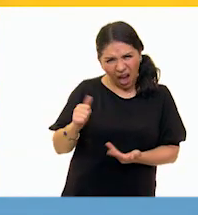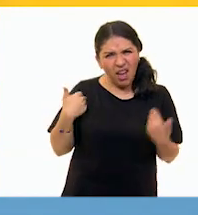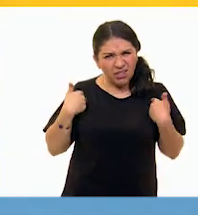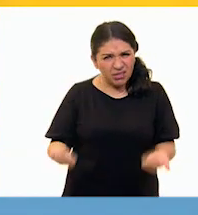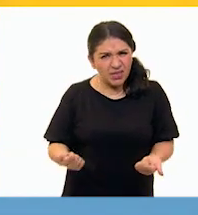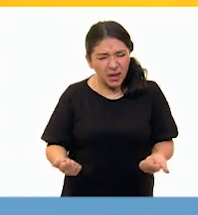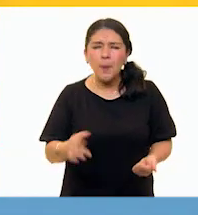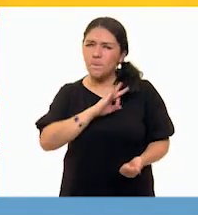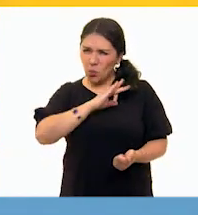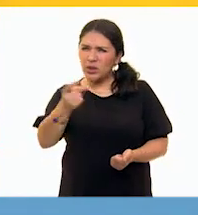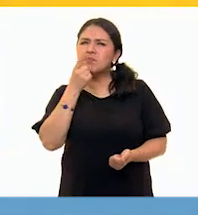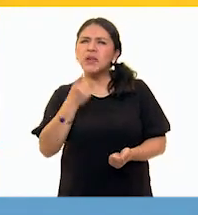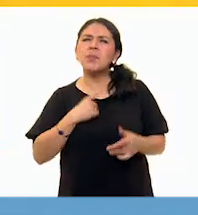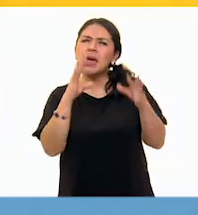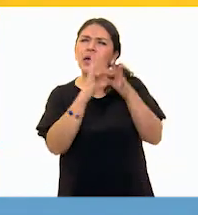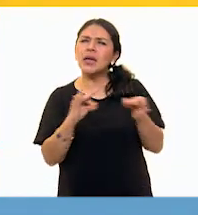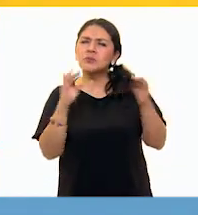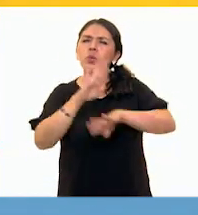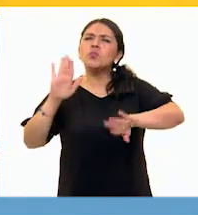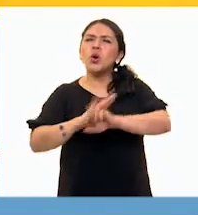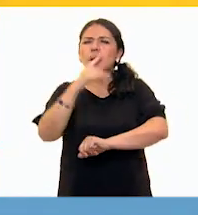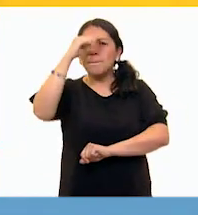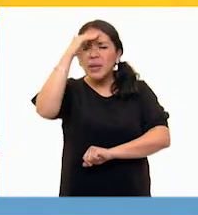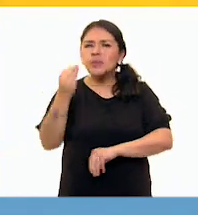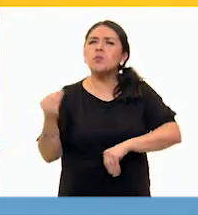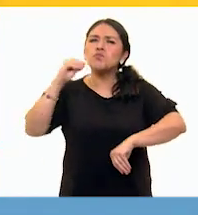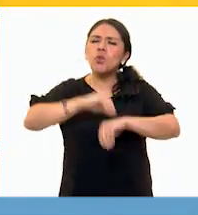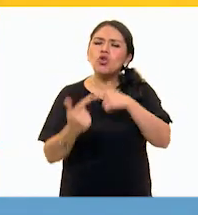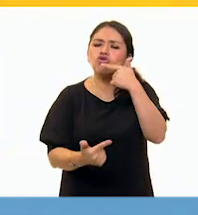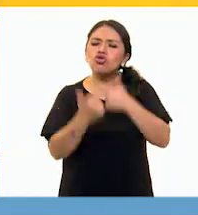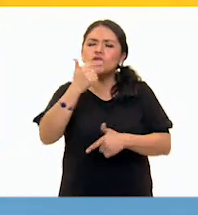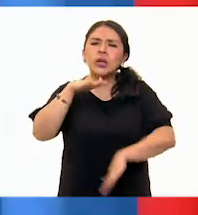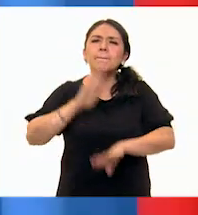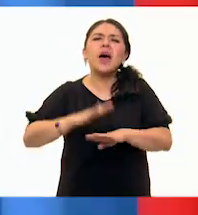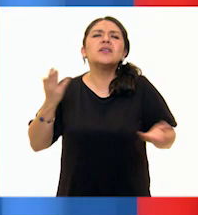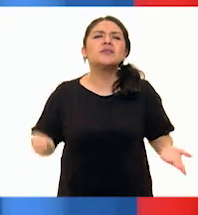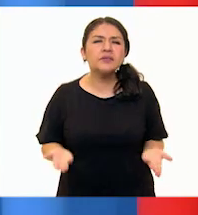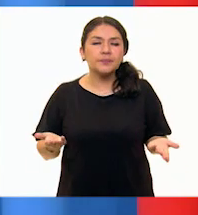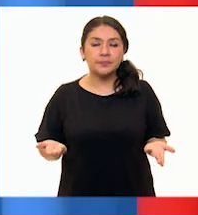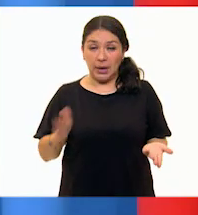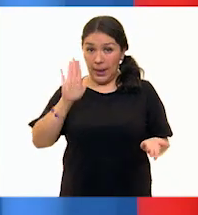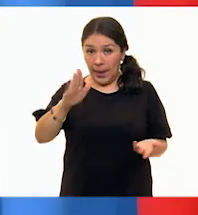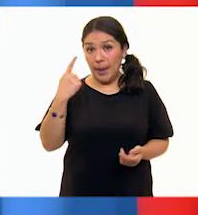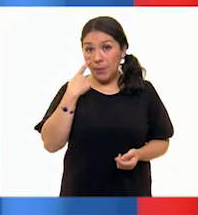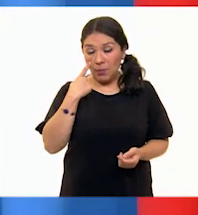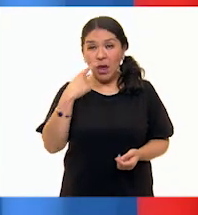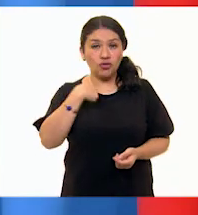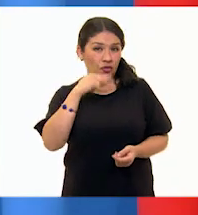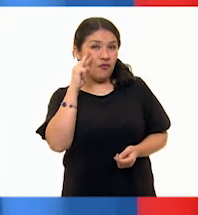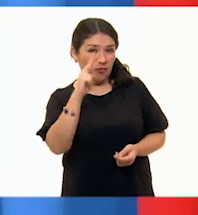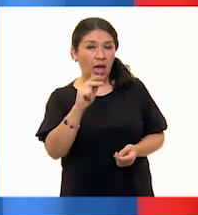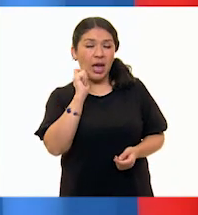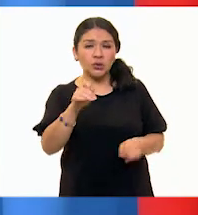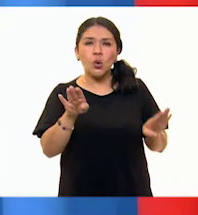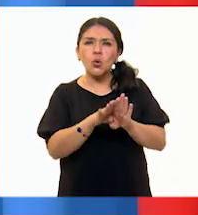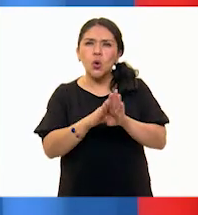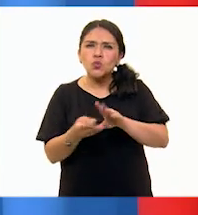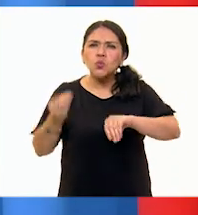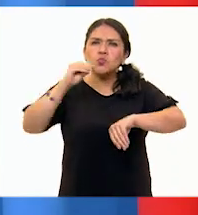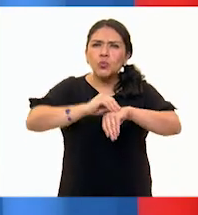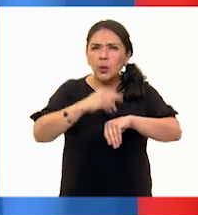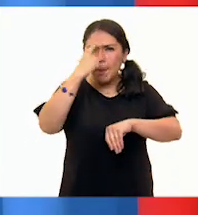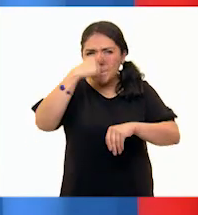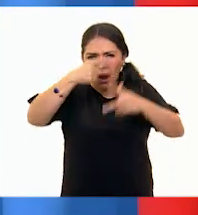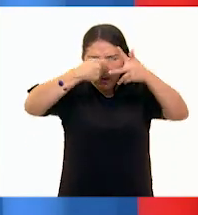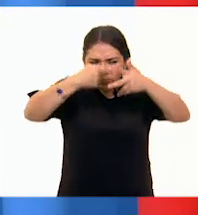María, explícanos por qué consideras que van a aumentar 12 cerillos. Ah, porque como ya vimos, la manera en que se distribuyen